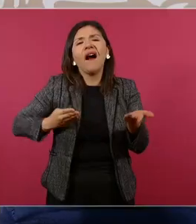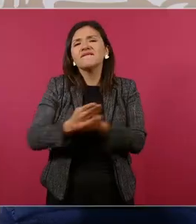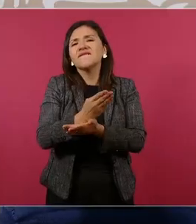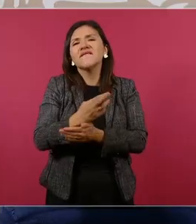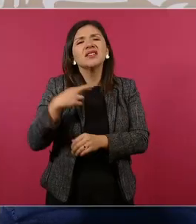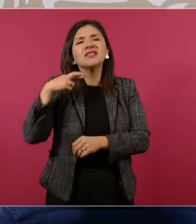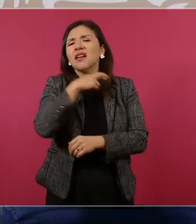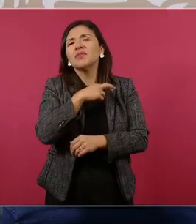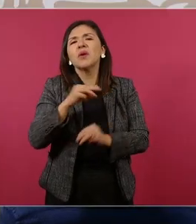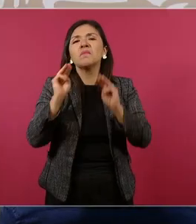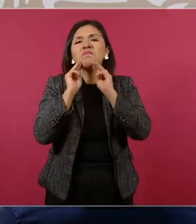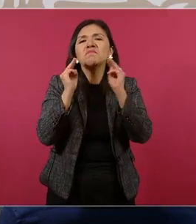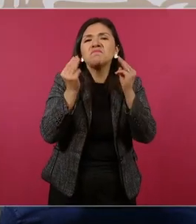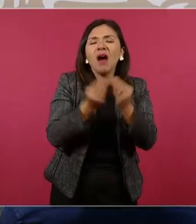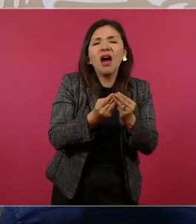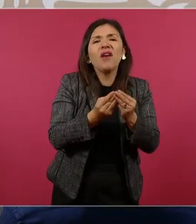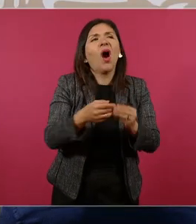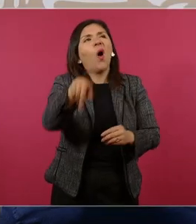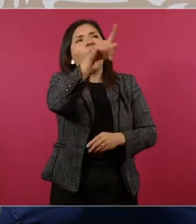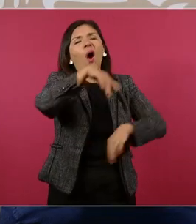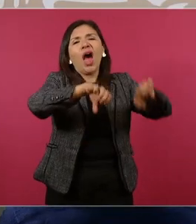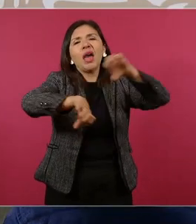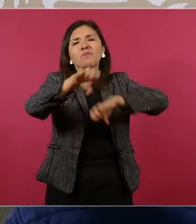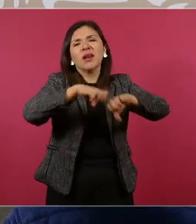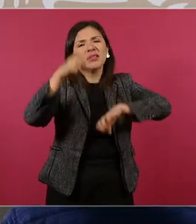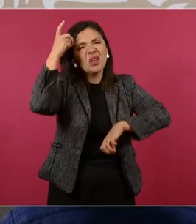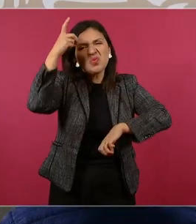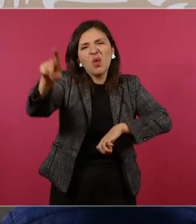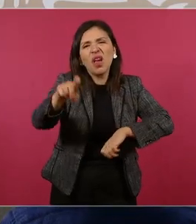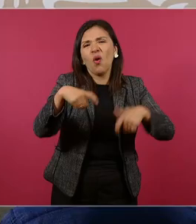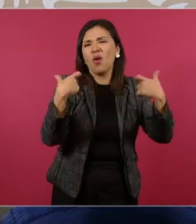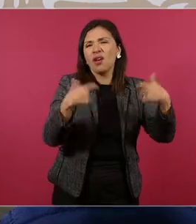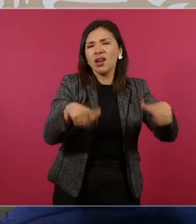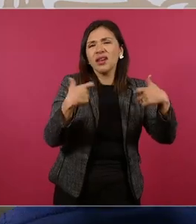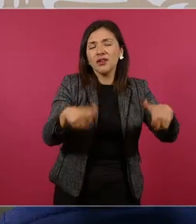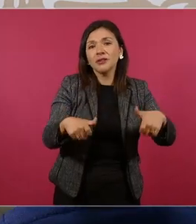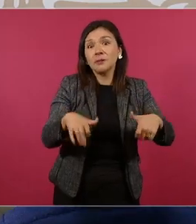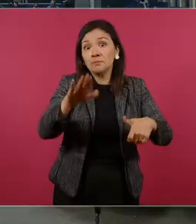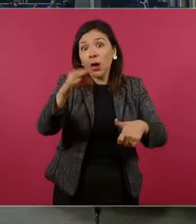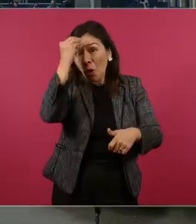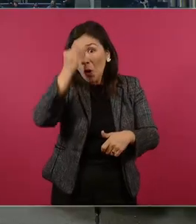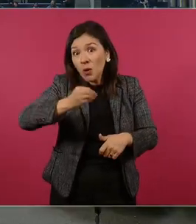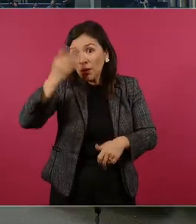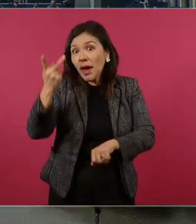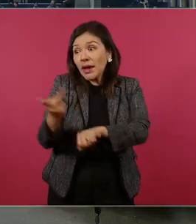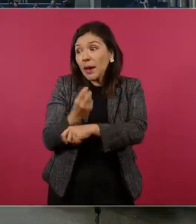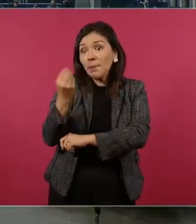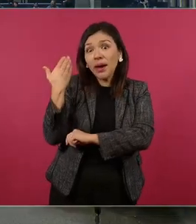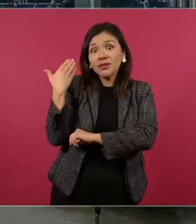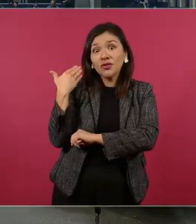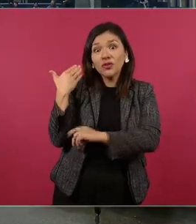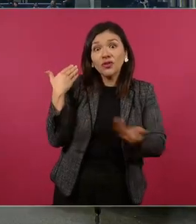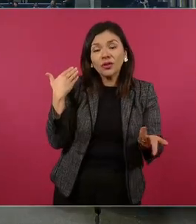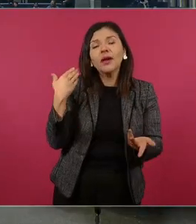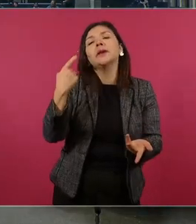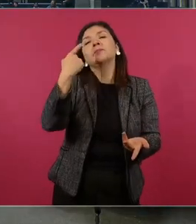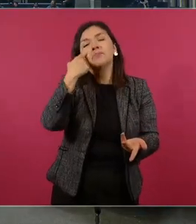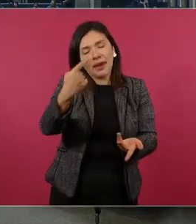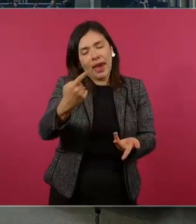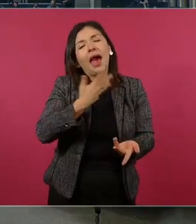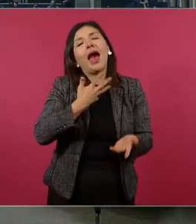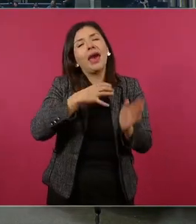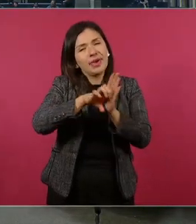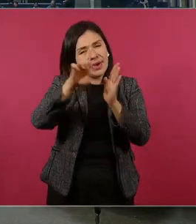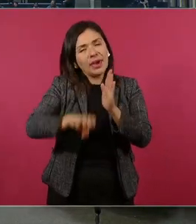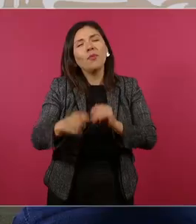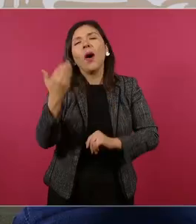intervenir intervienen enones o sea se les olvida lo que acaba de pasar ahora pero sí tenemos ejemplos usted yo le pregunté